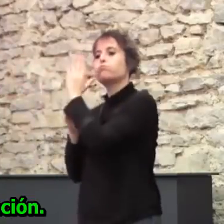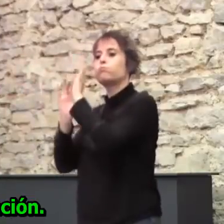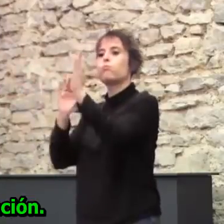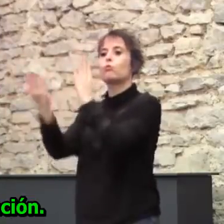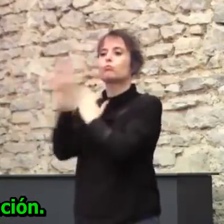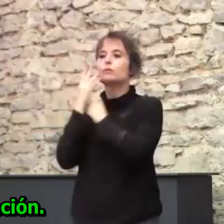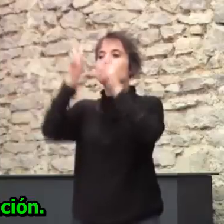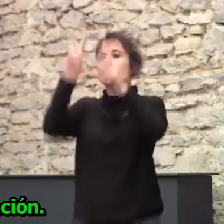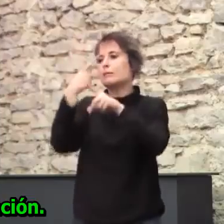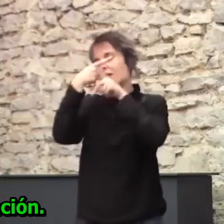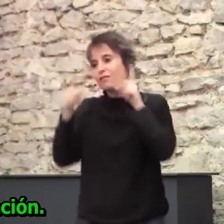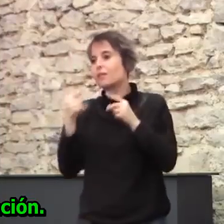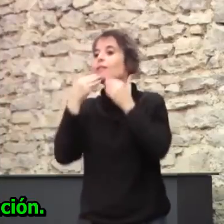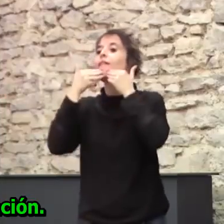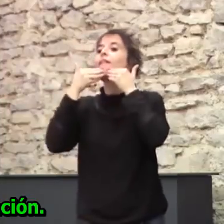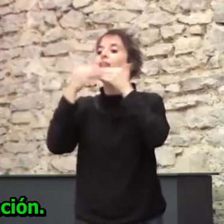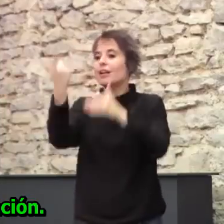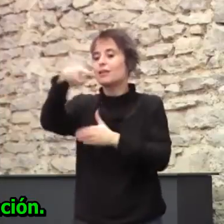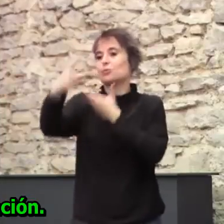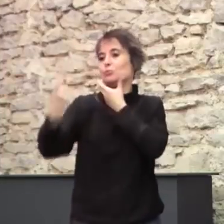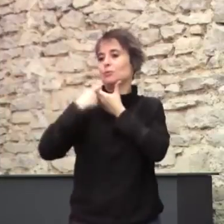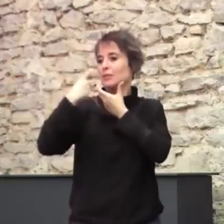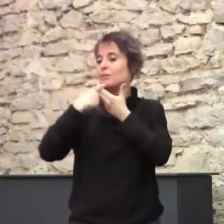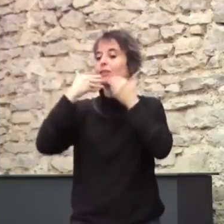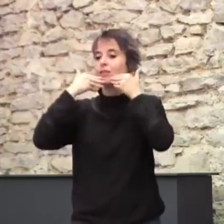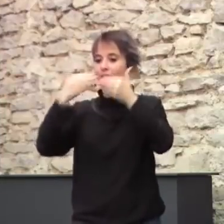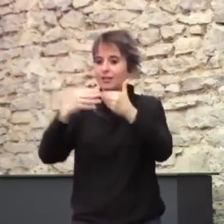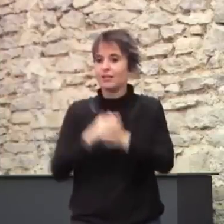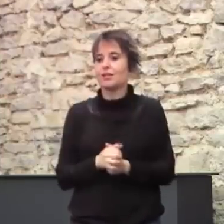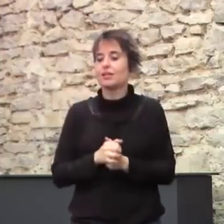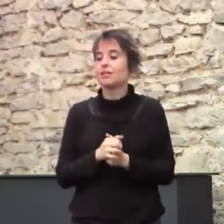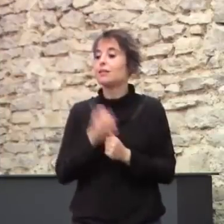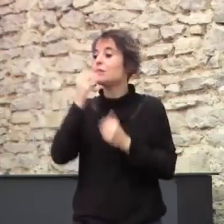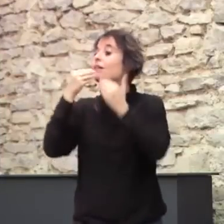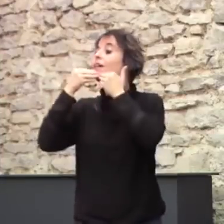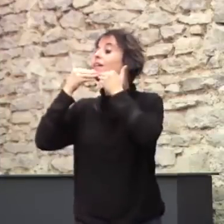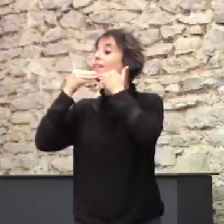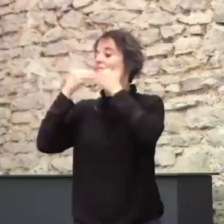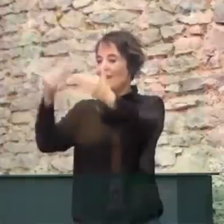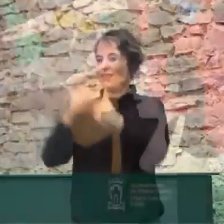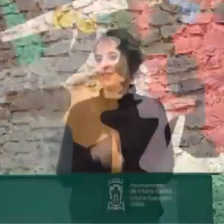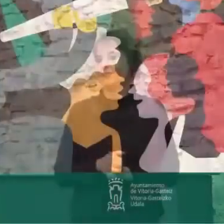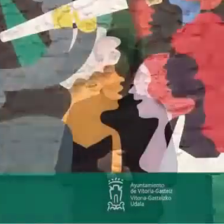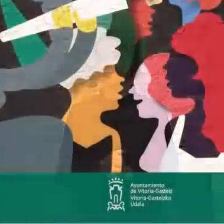pues os agradeceré mucho la participación. Y pues nada, es que ricasco.